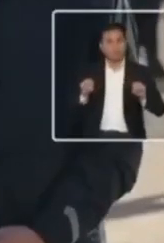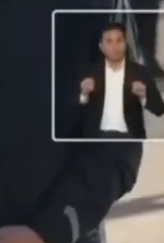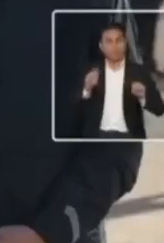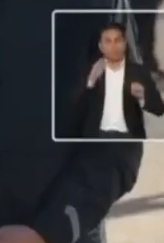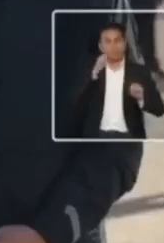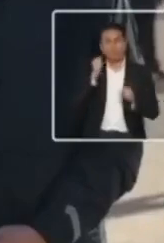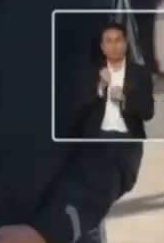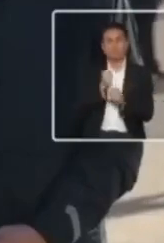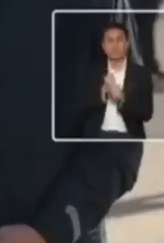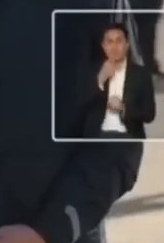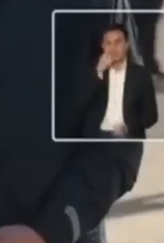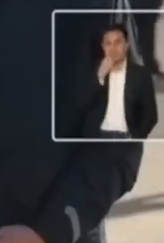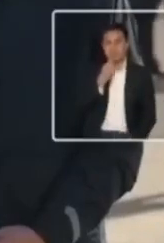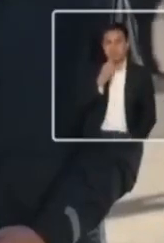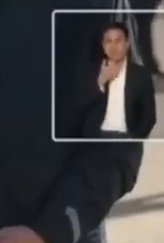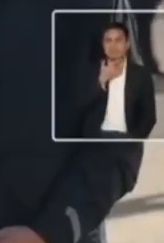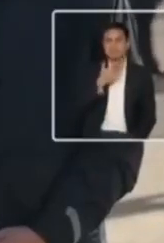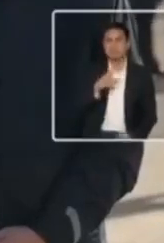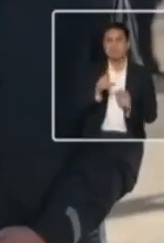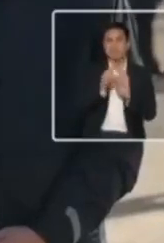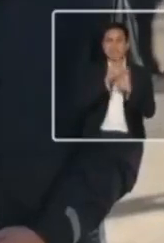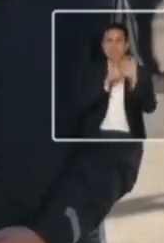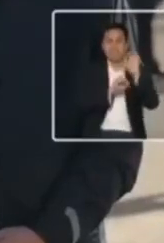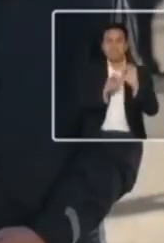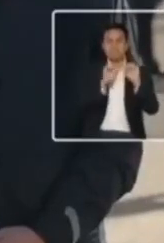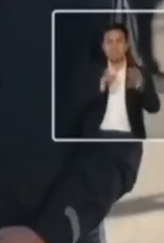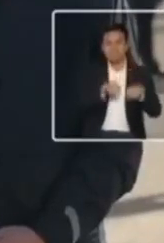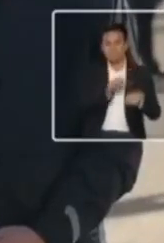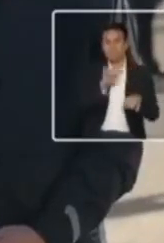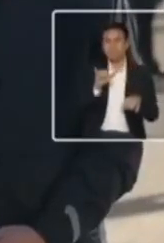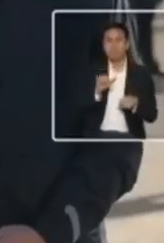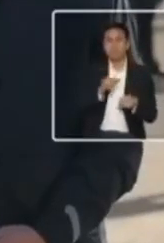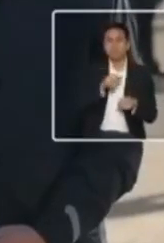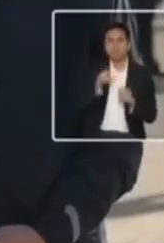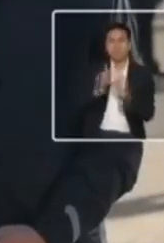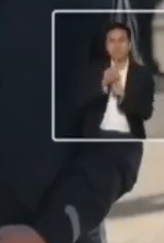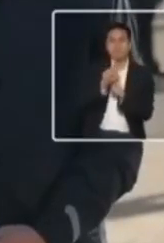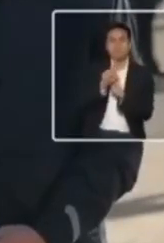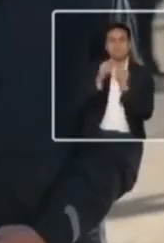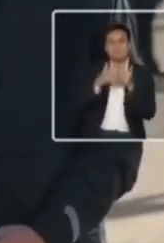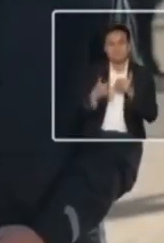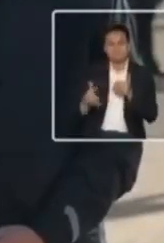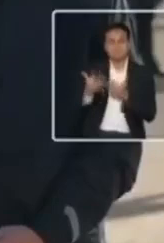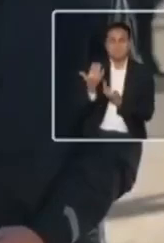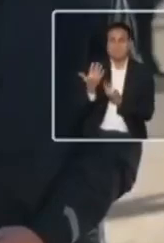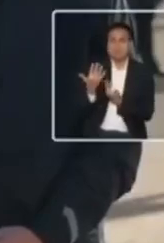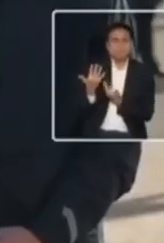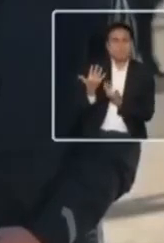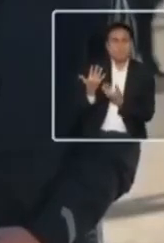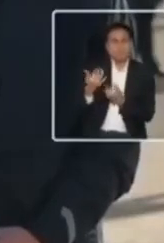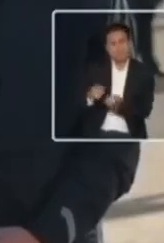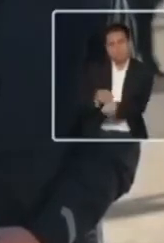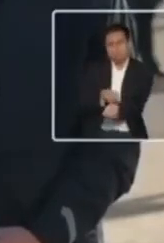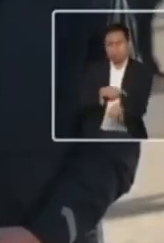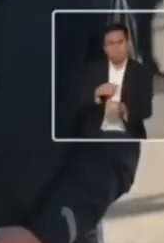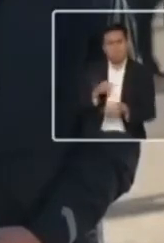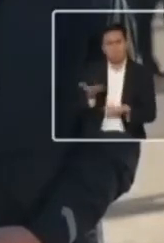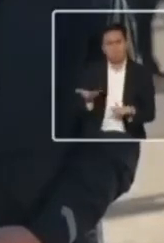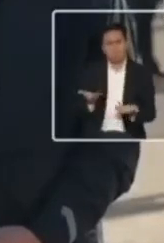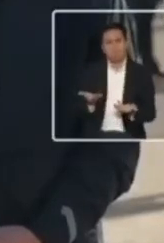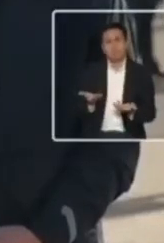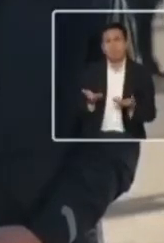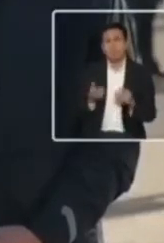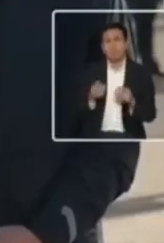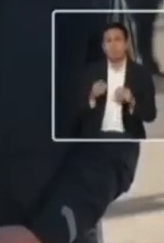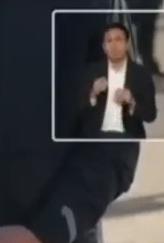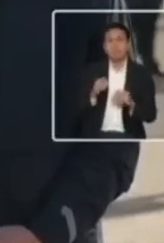de trabajar seriamente, porque legislemos y tengamos próximamente estas legislaciones que han esperado ya demasiado tiempo. Y